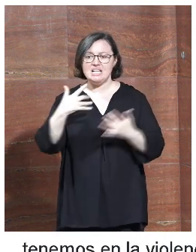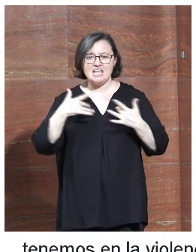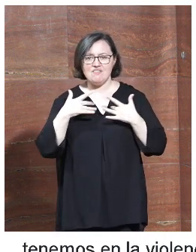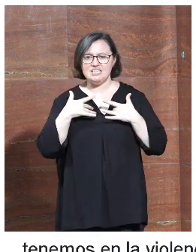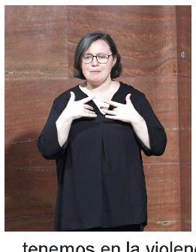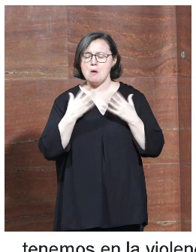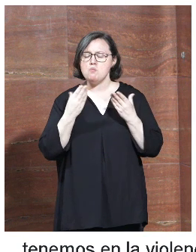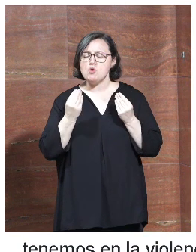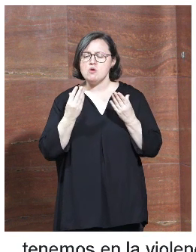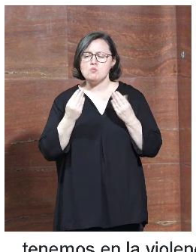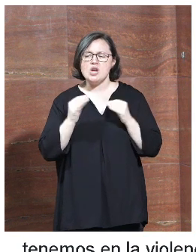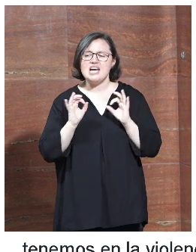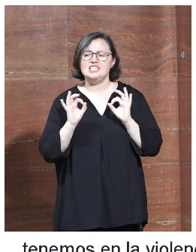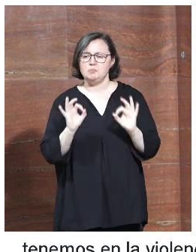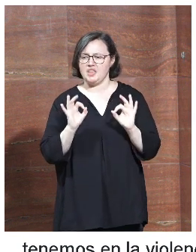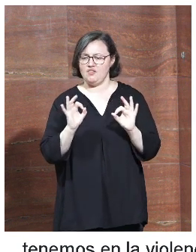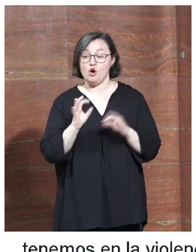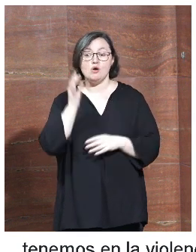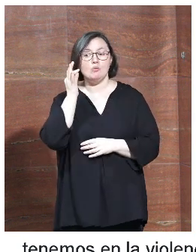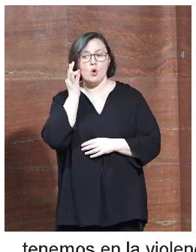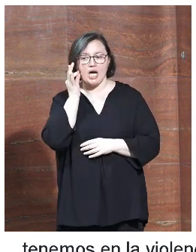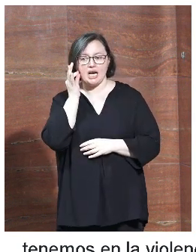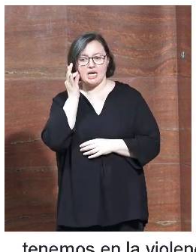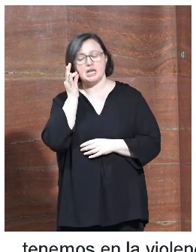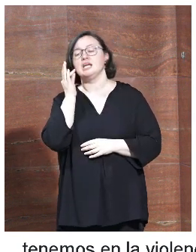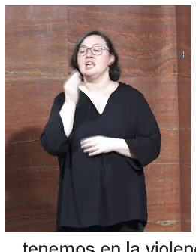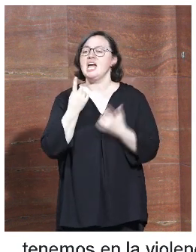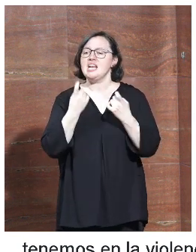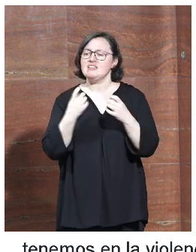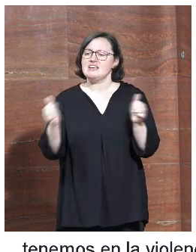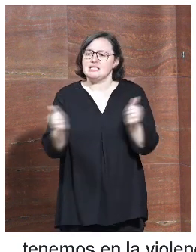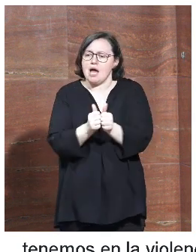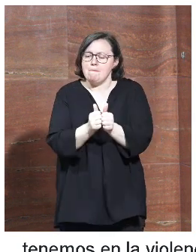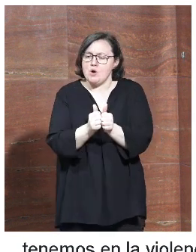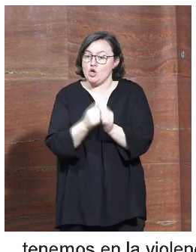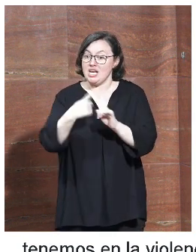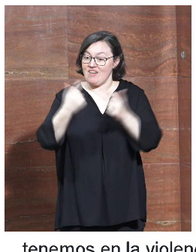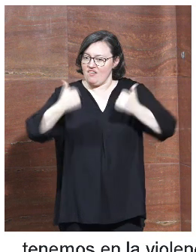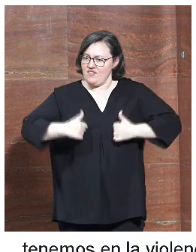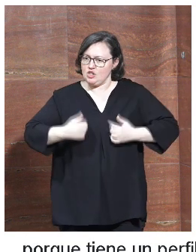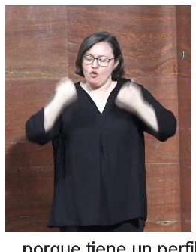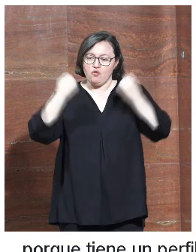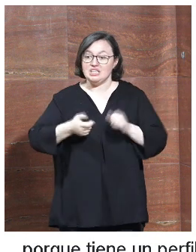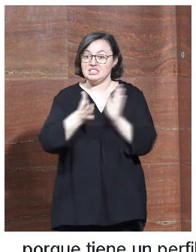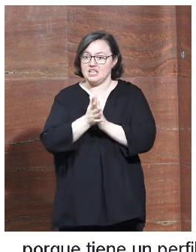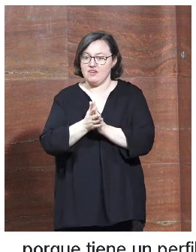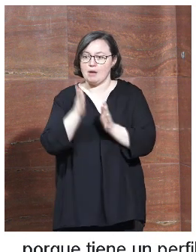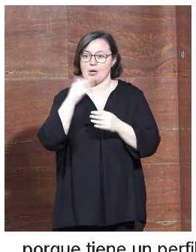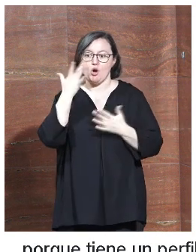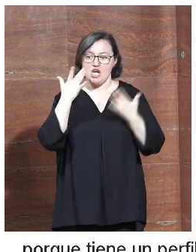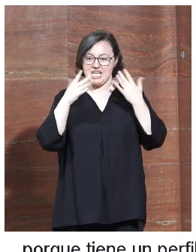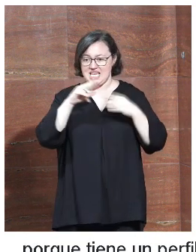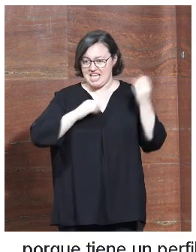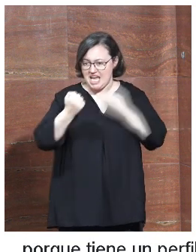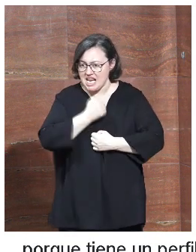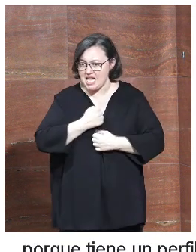víctima muy concreto. Es el de una mujer con grandes necesidades de apoyo a nivel físico, es decir, que necesita apoyo para la higiene,